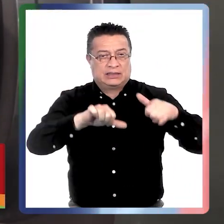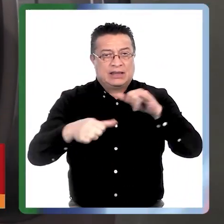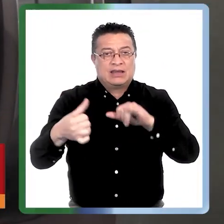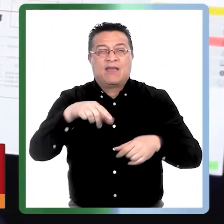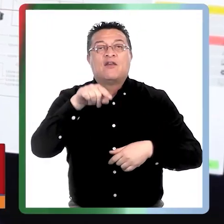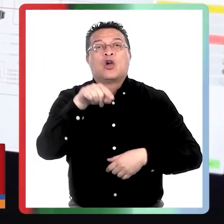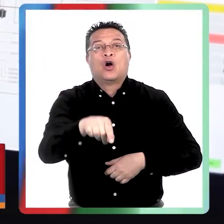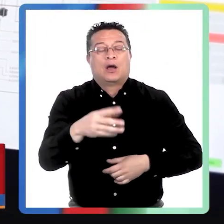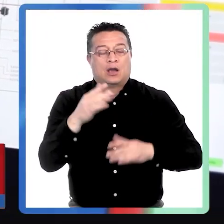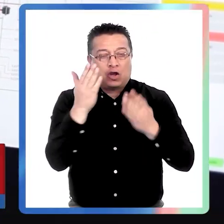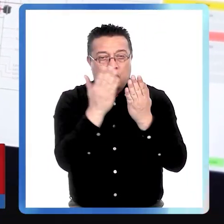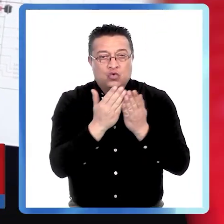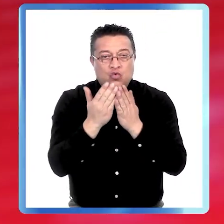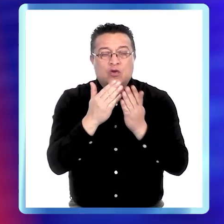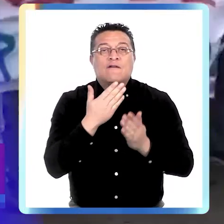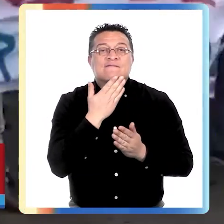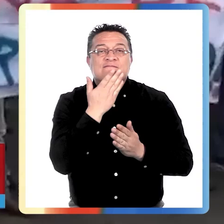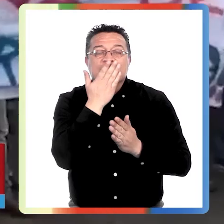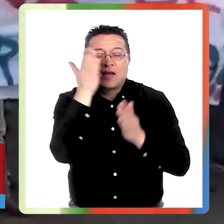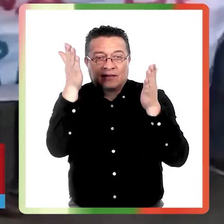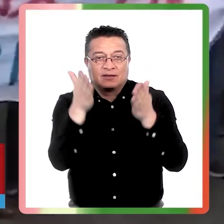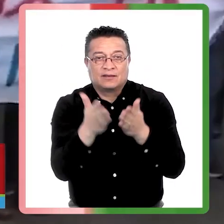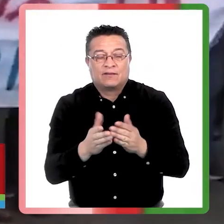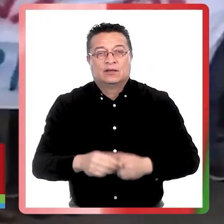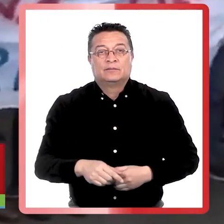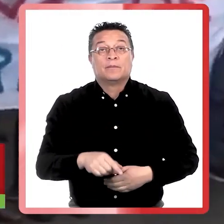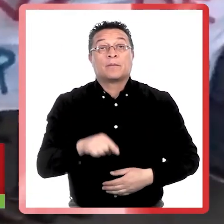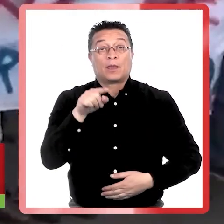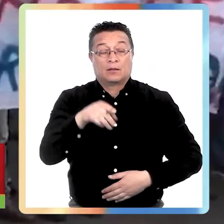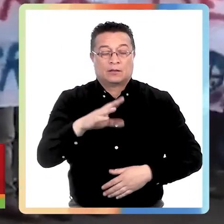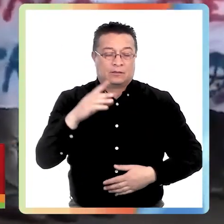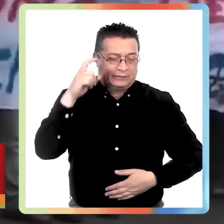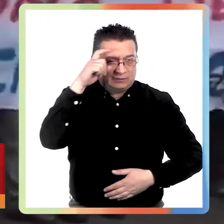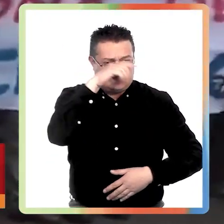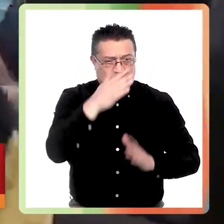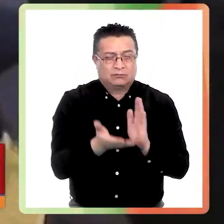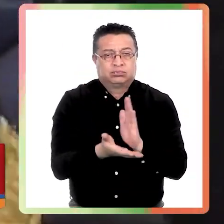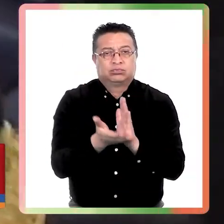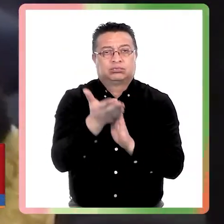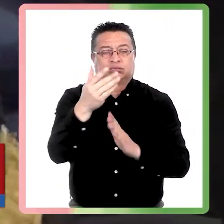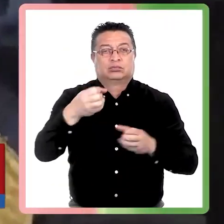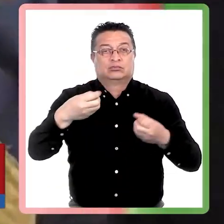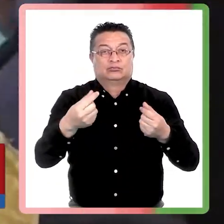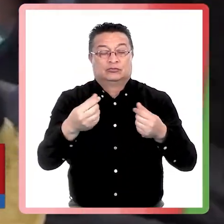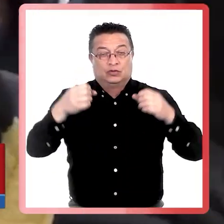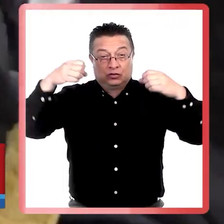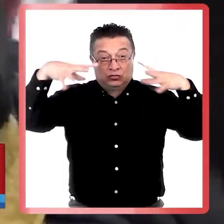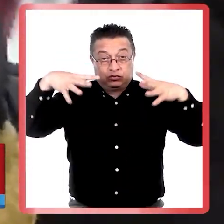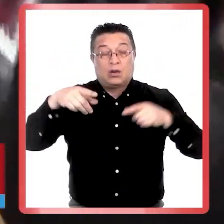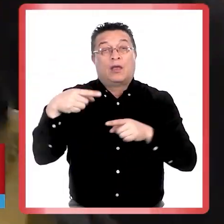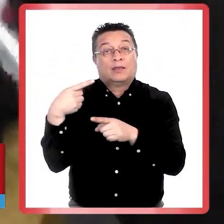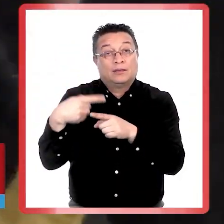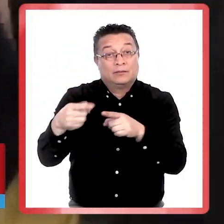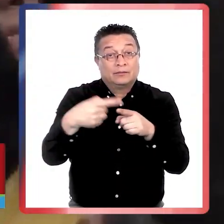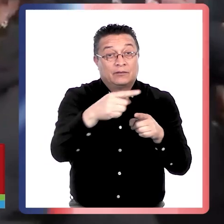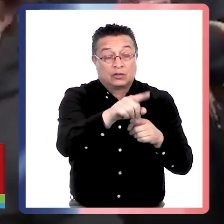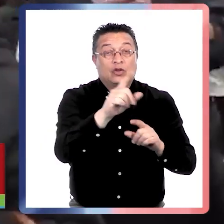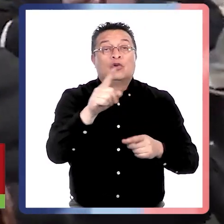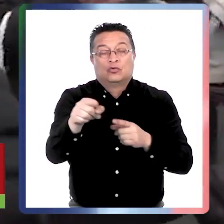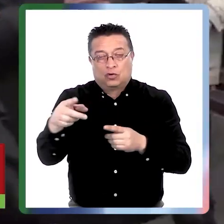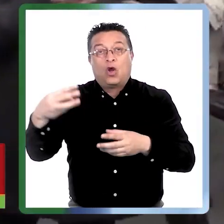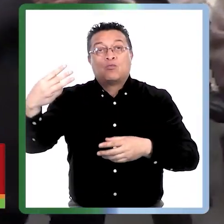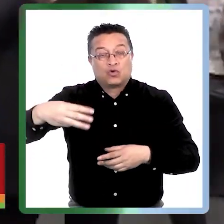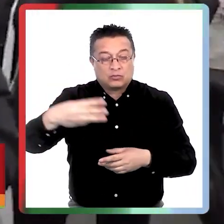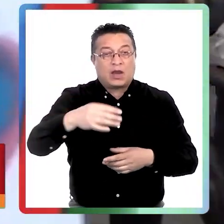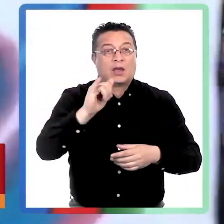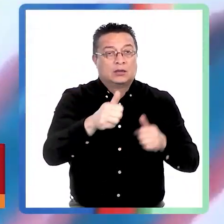para el estudio de la Antártica. Ante la difícil realidad del alza en las tarifas eléctricas, diferentes actores sociales,